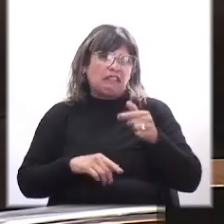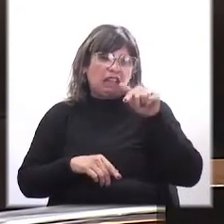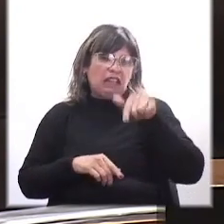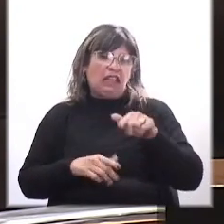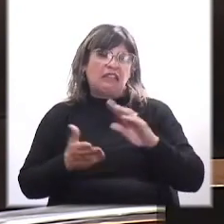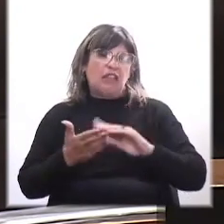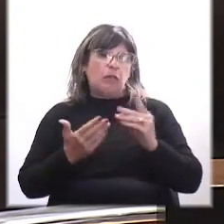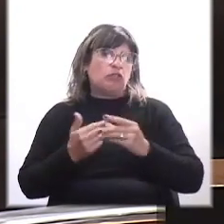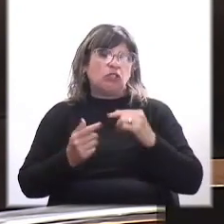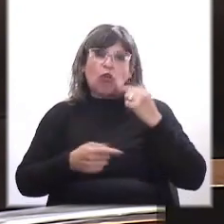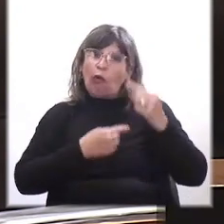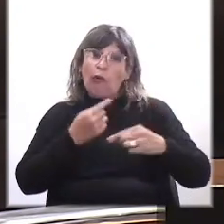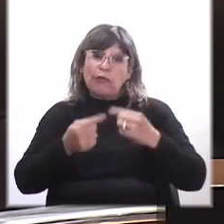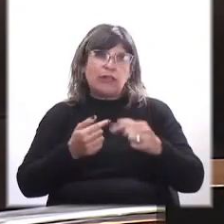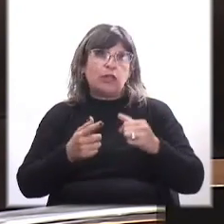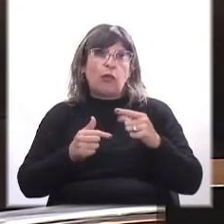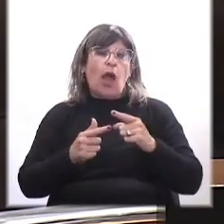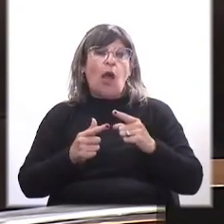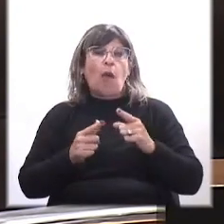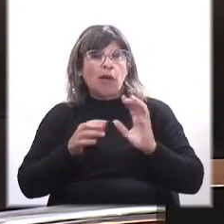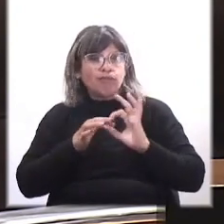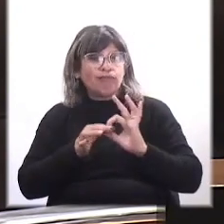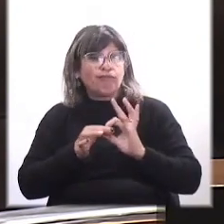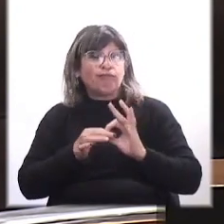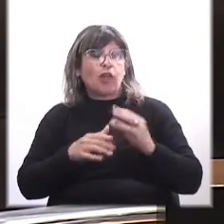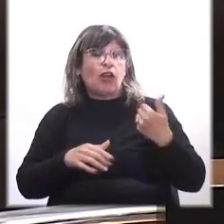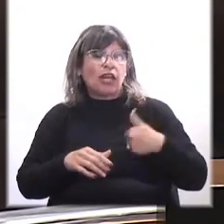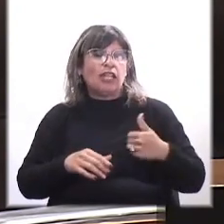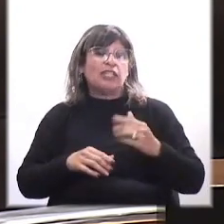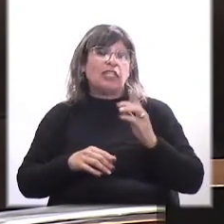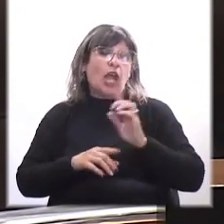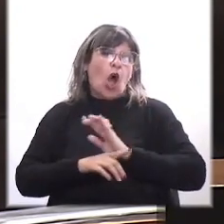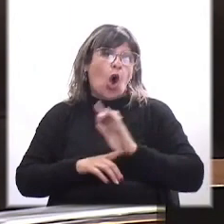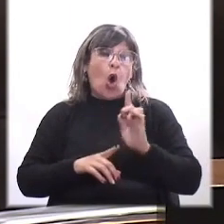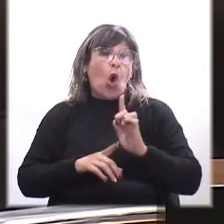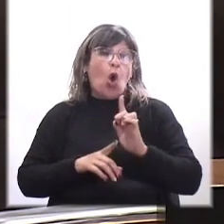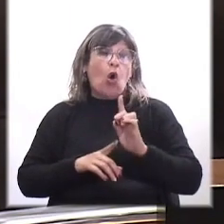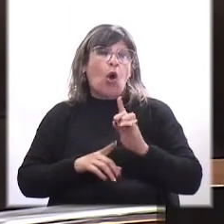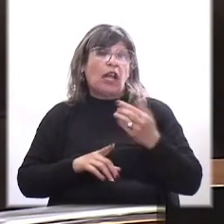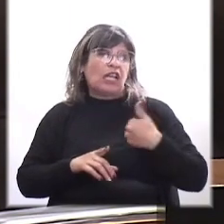proyecto continuaba con Argentina o sin Argentina.